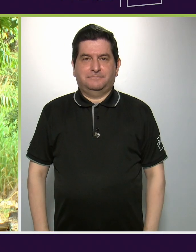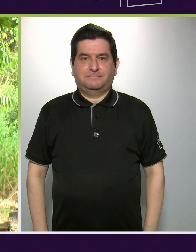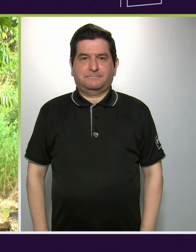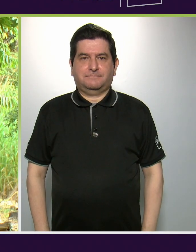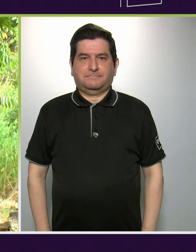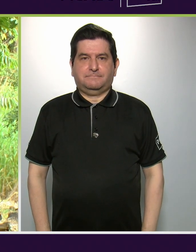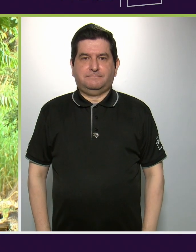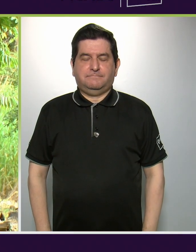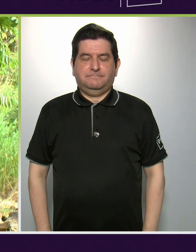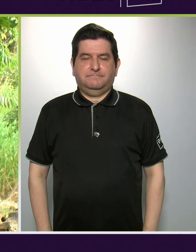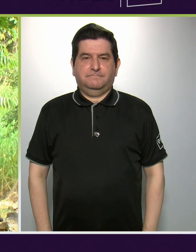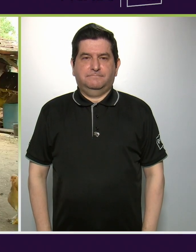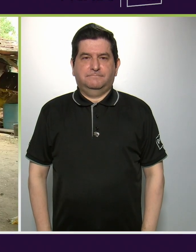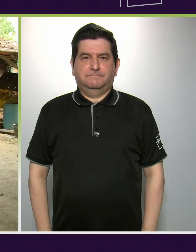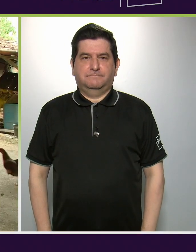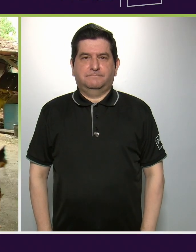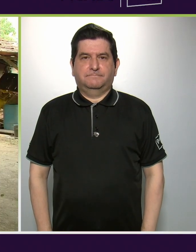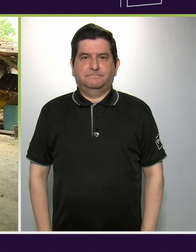transformación.